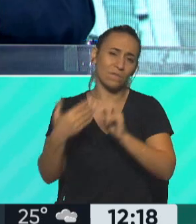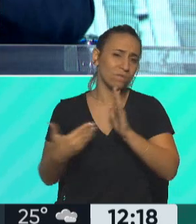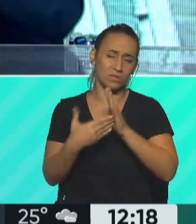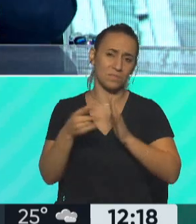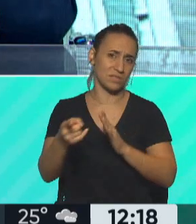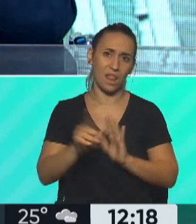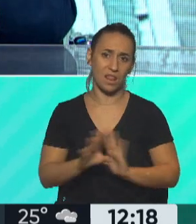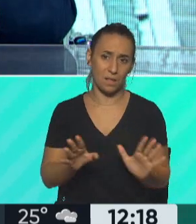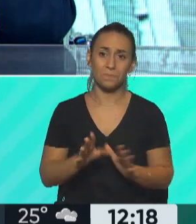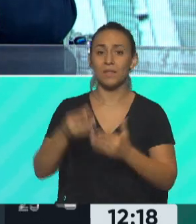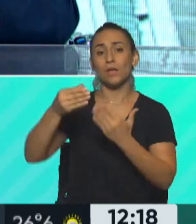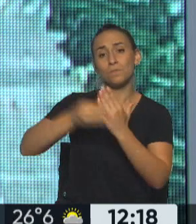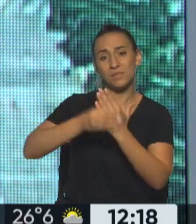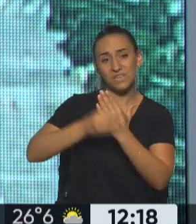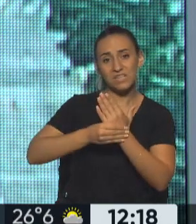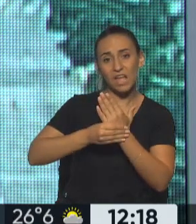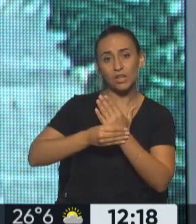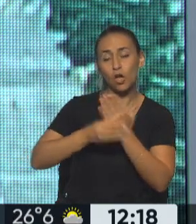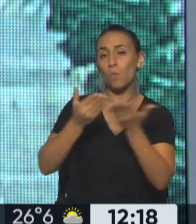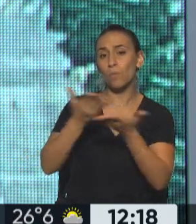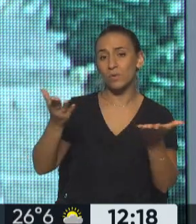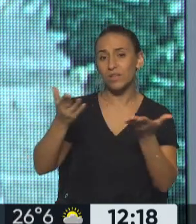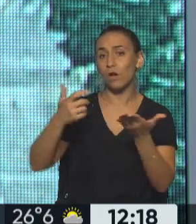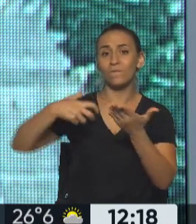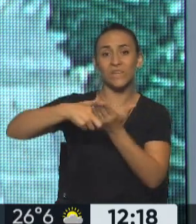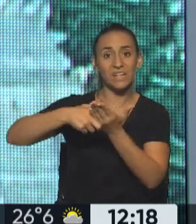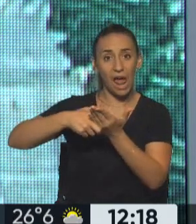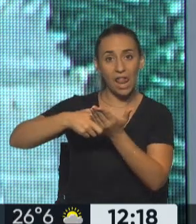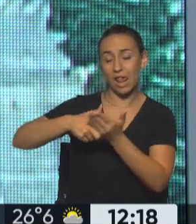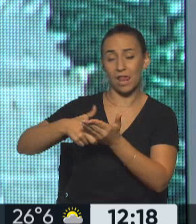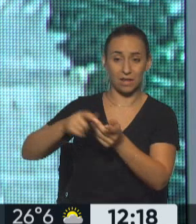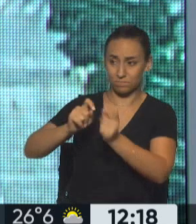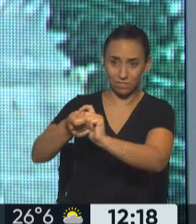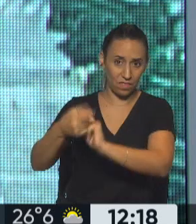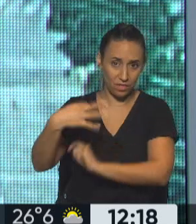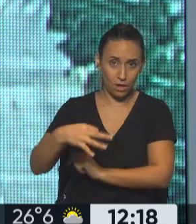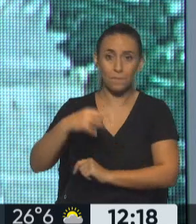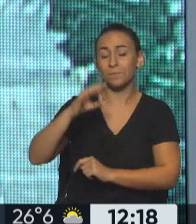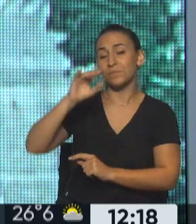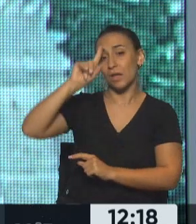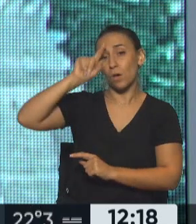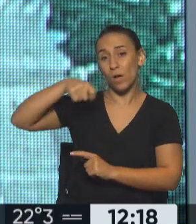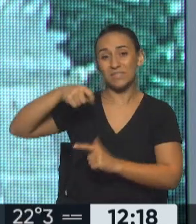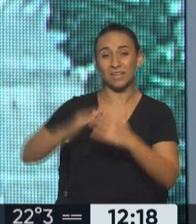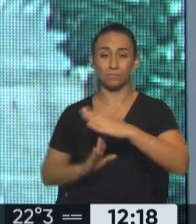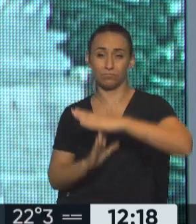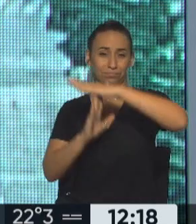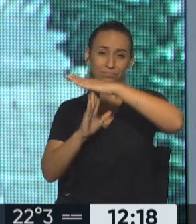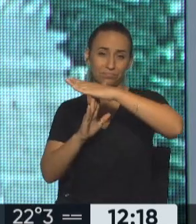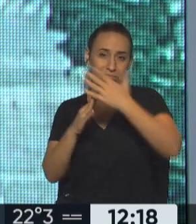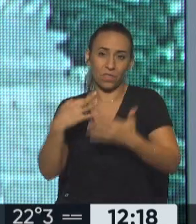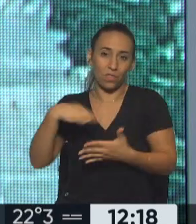de reformar el Ministerio Público Fiscal, la necesidad de que el Consejo de la Magistratura comience a funcionar,